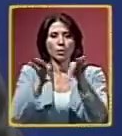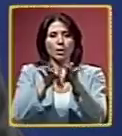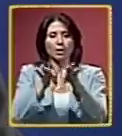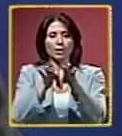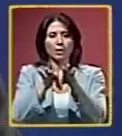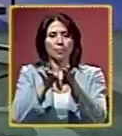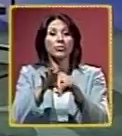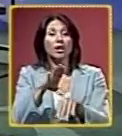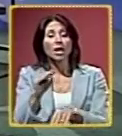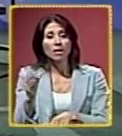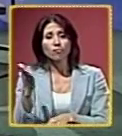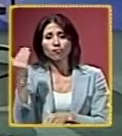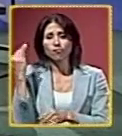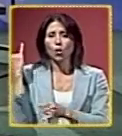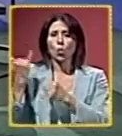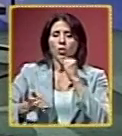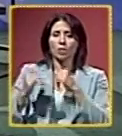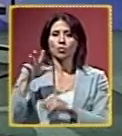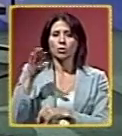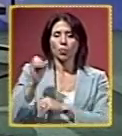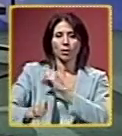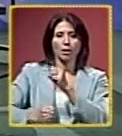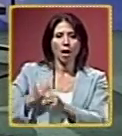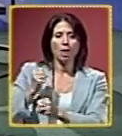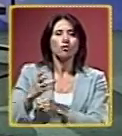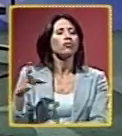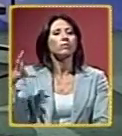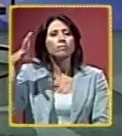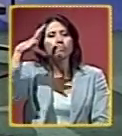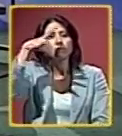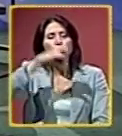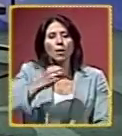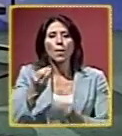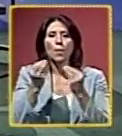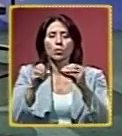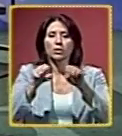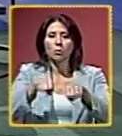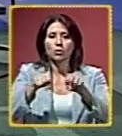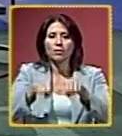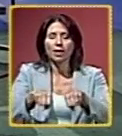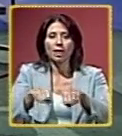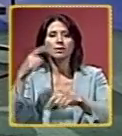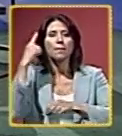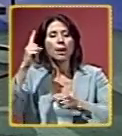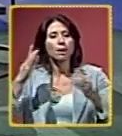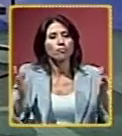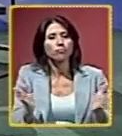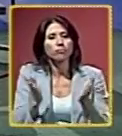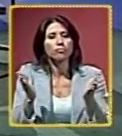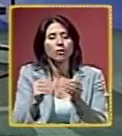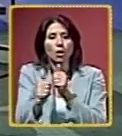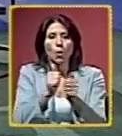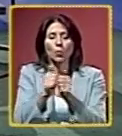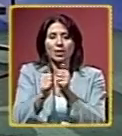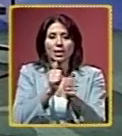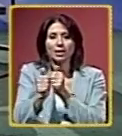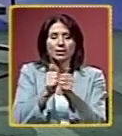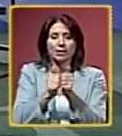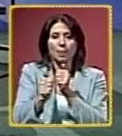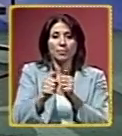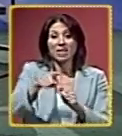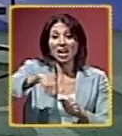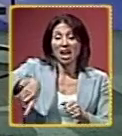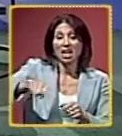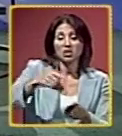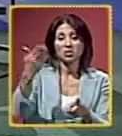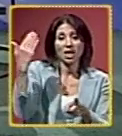han descubierto en los últimos 50 años muchas posibilidades para estimular la competencia en aquellos que se pensaba antes